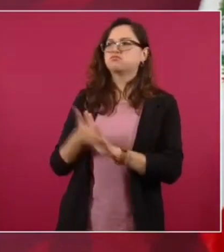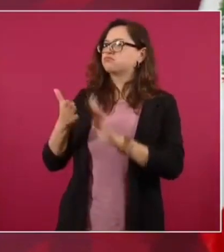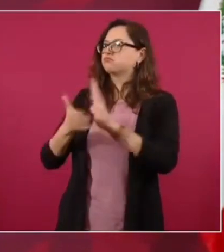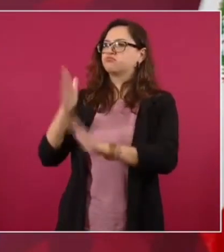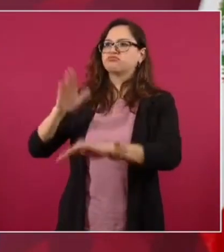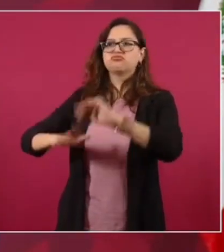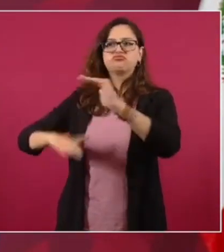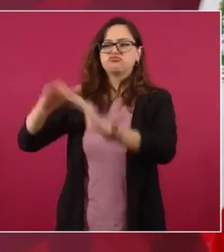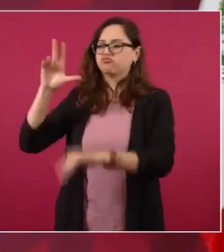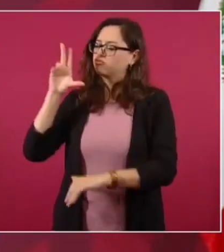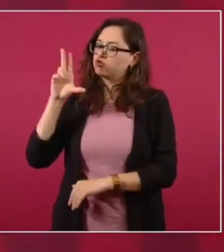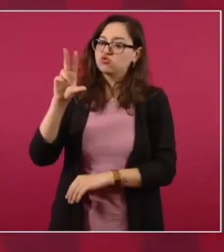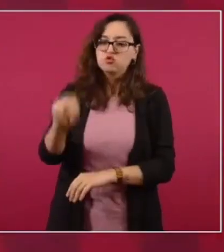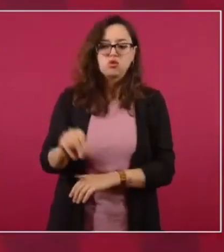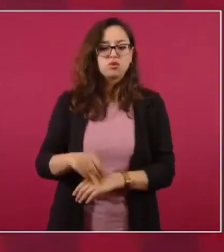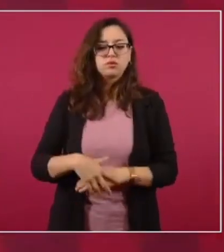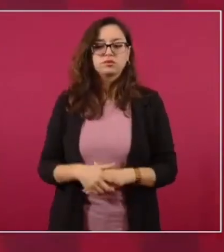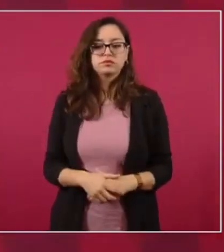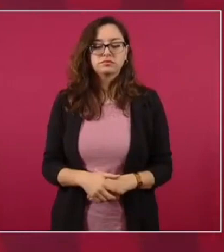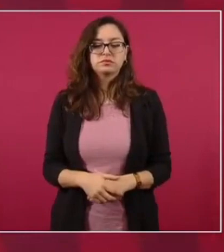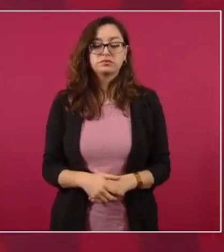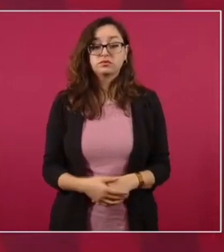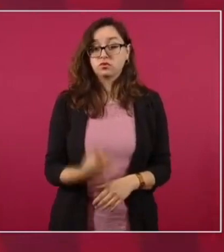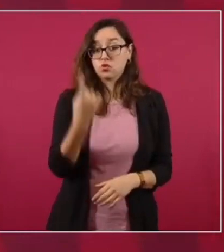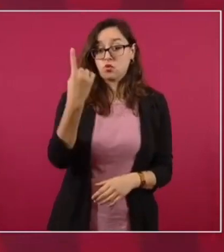Por poner un ejemplo.